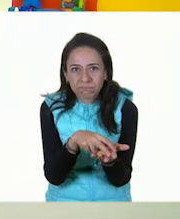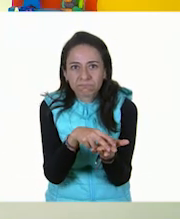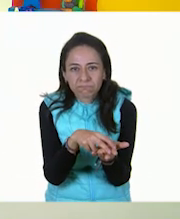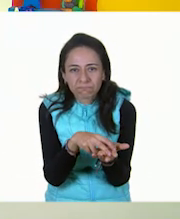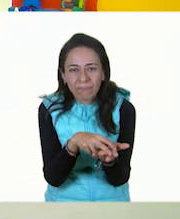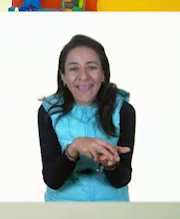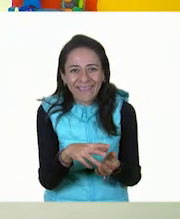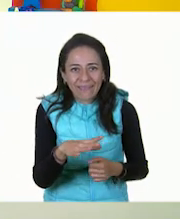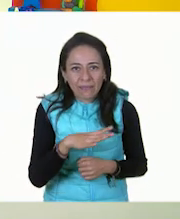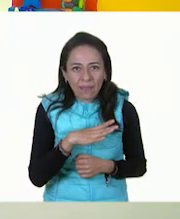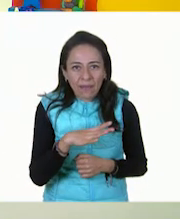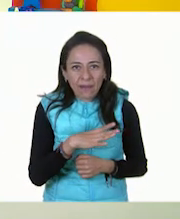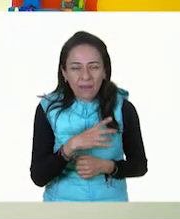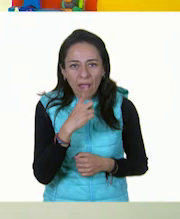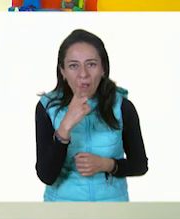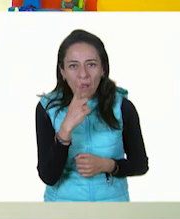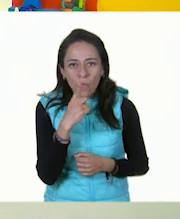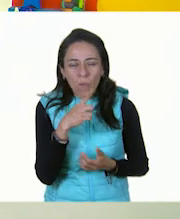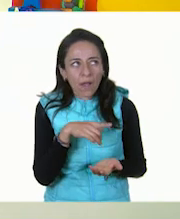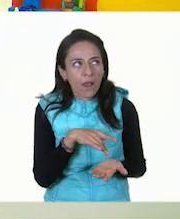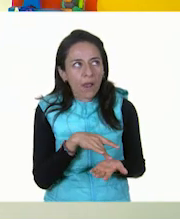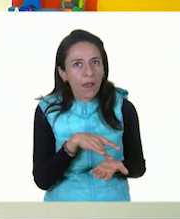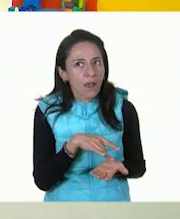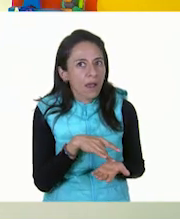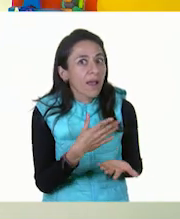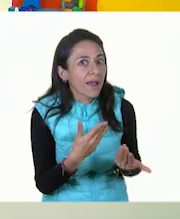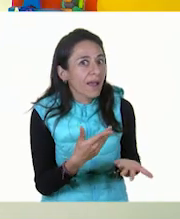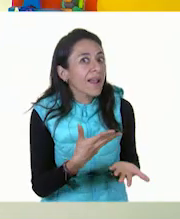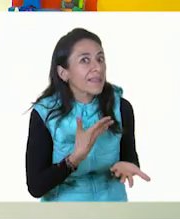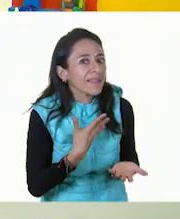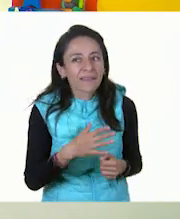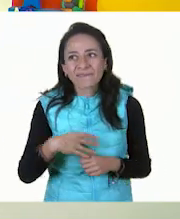una cana.